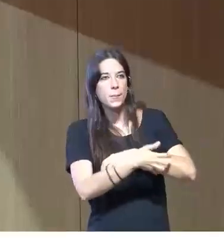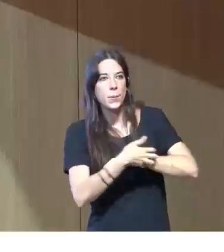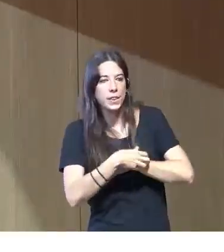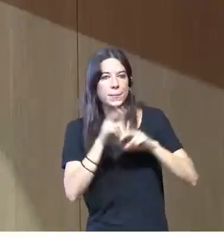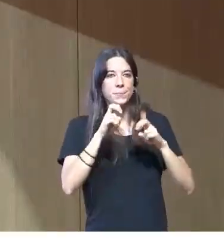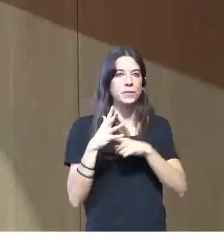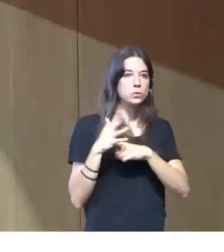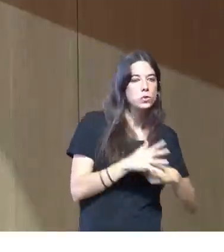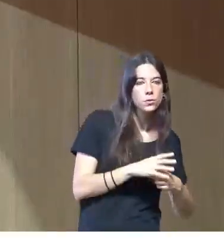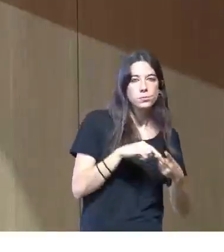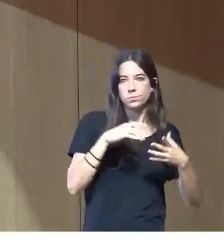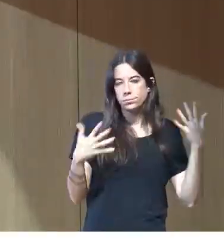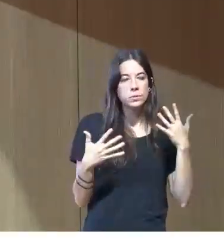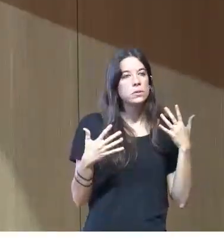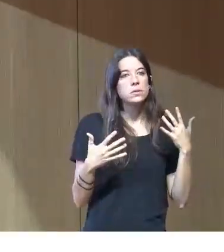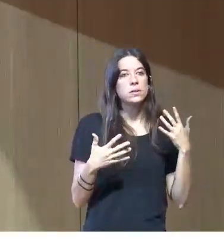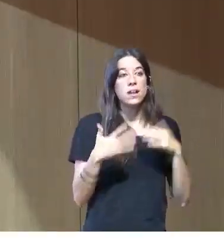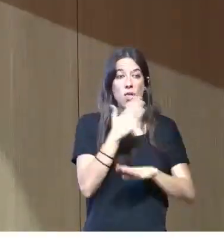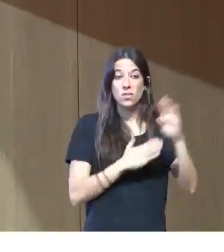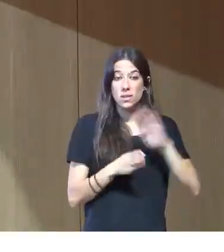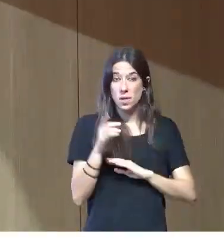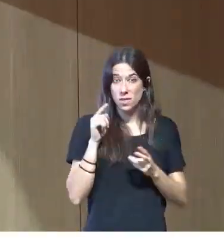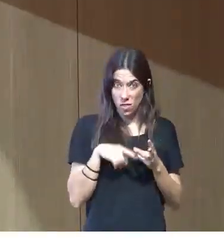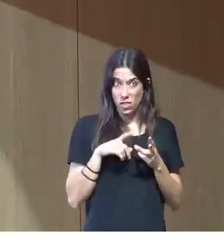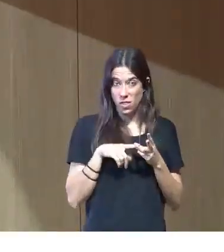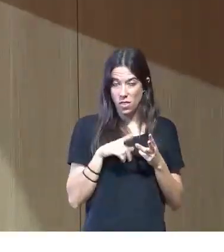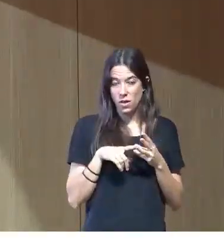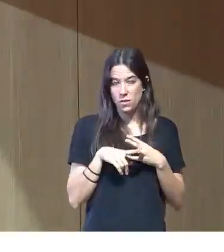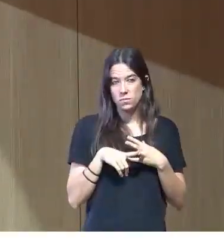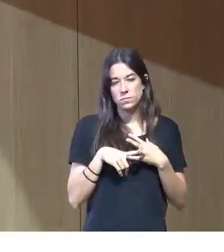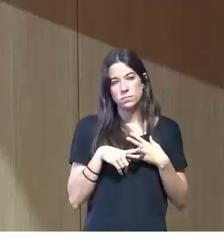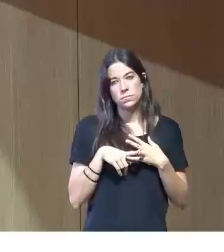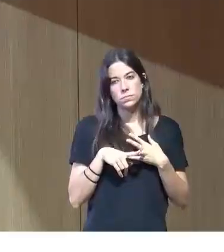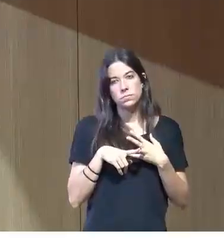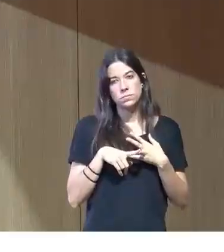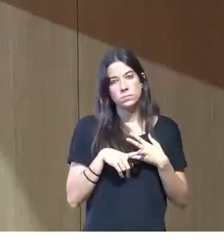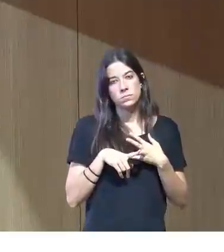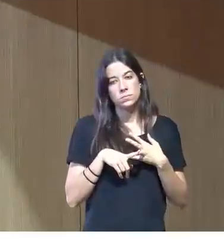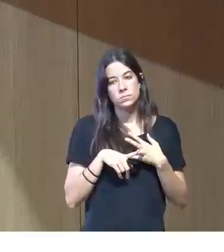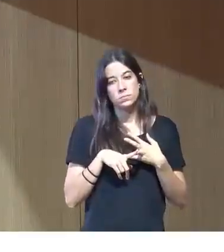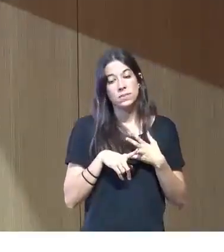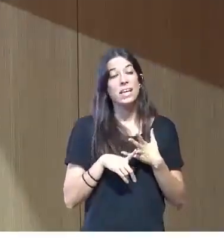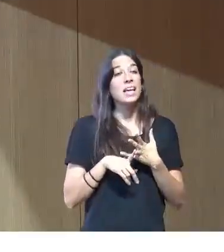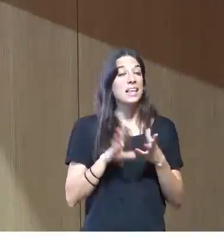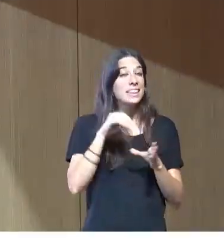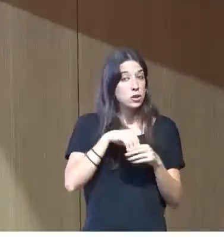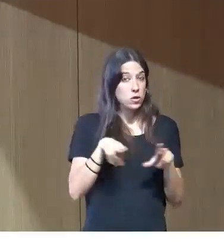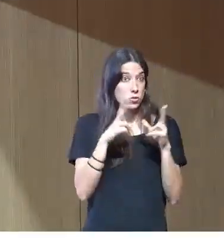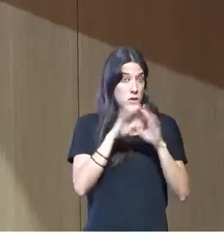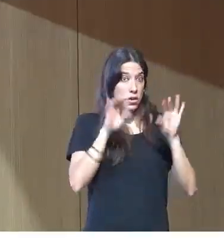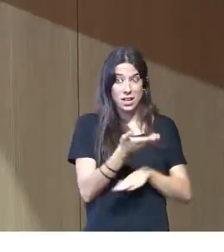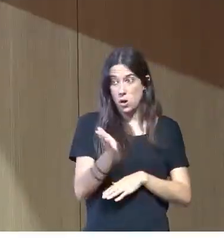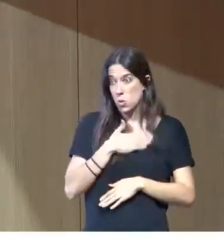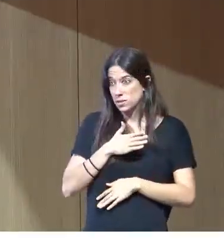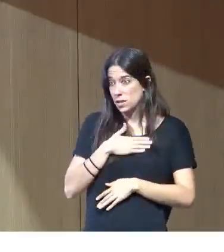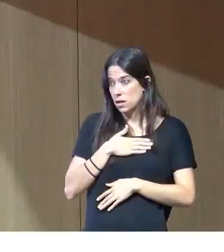exclusión la discapacidad y dentro de una sociedad como la nuestra no puede ser un problema